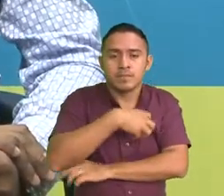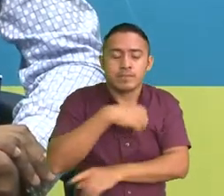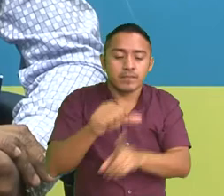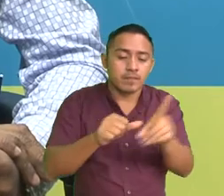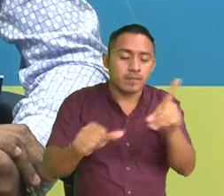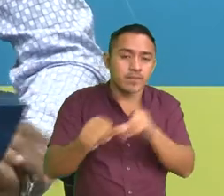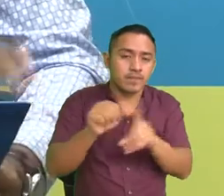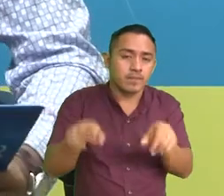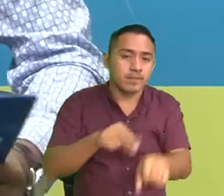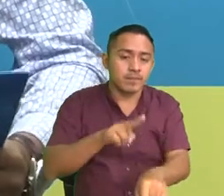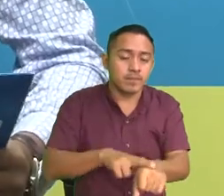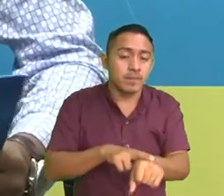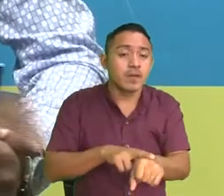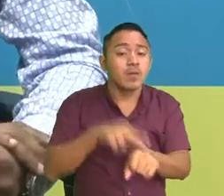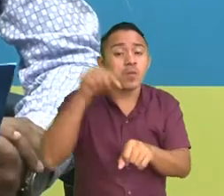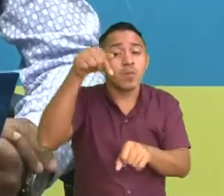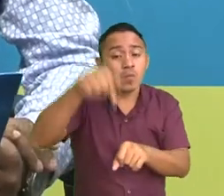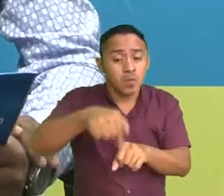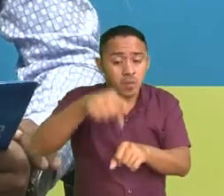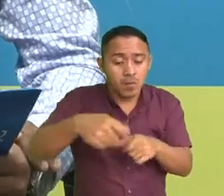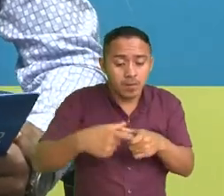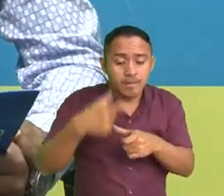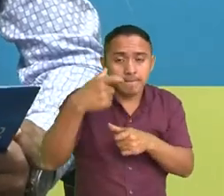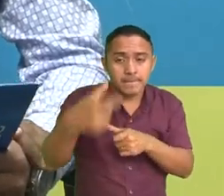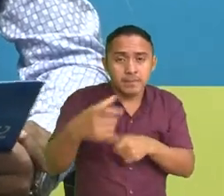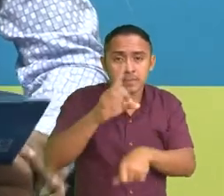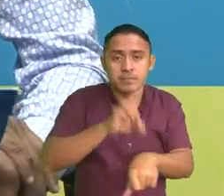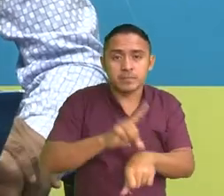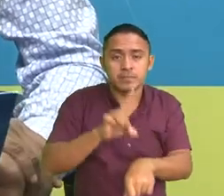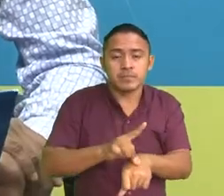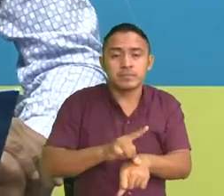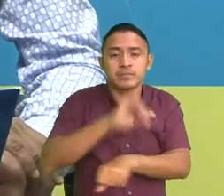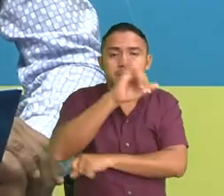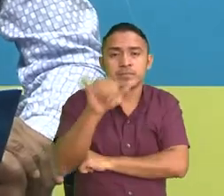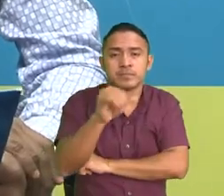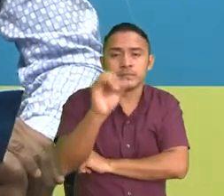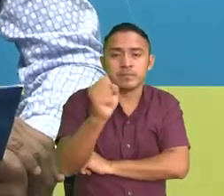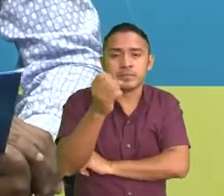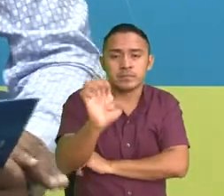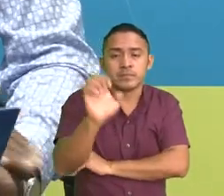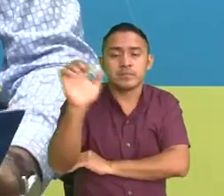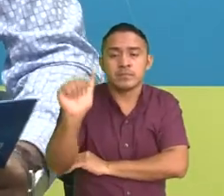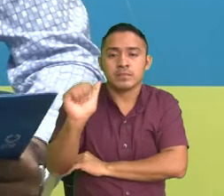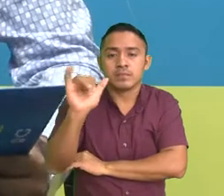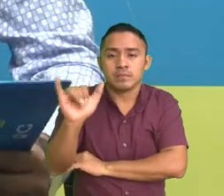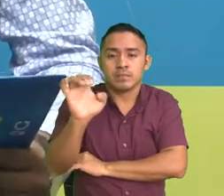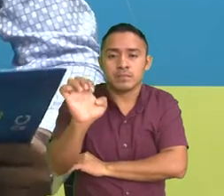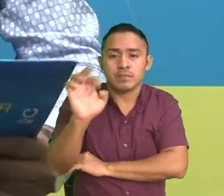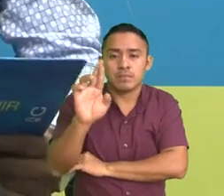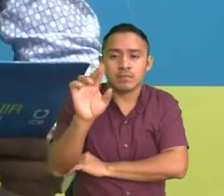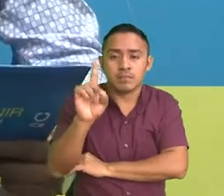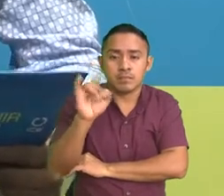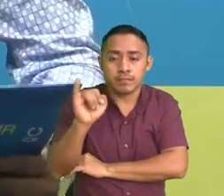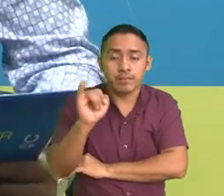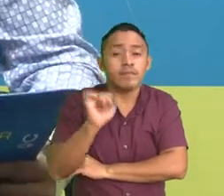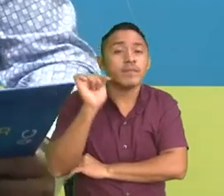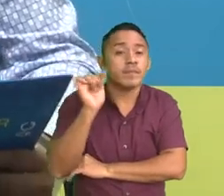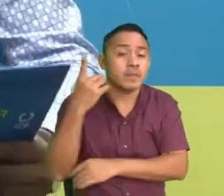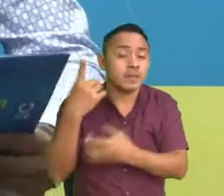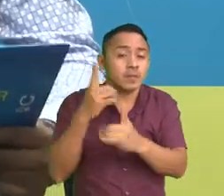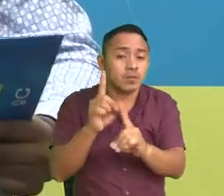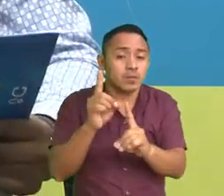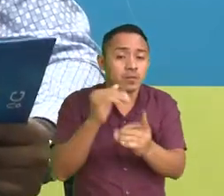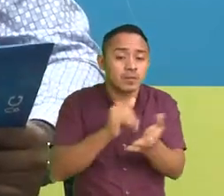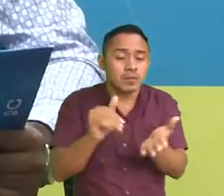la Asamblea Nacional. Hoy tenemos como invitado al doctor José Ayerdi, quien es director del Centro Nacional